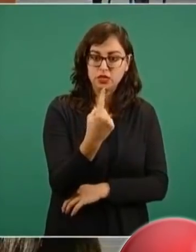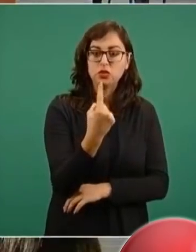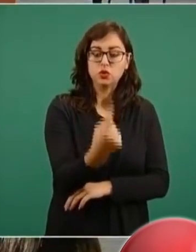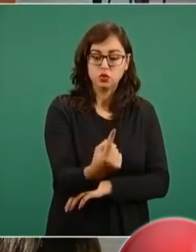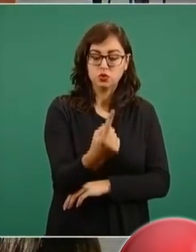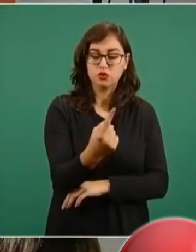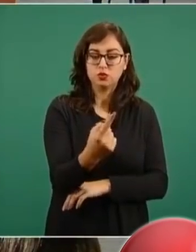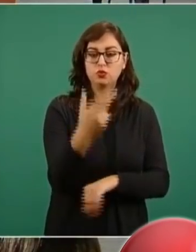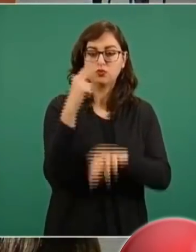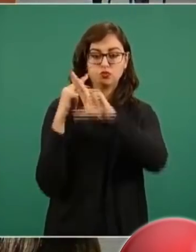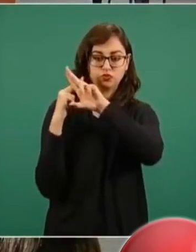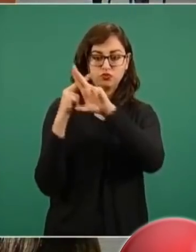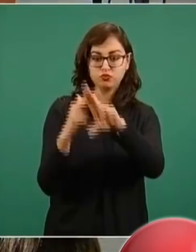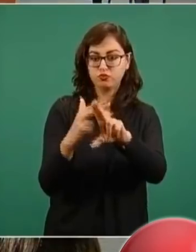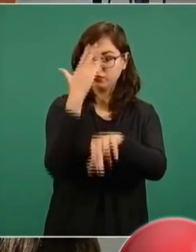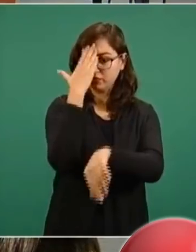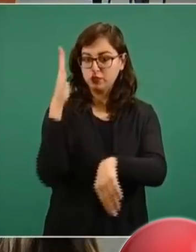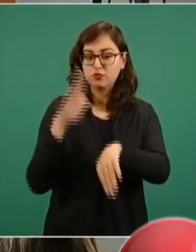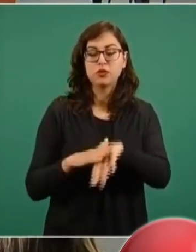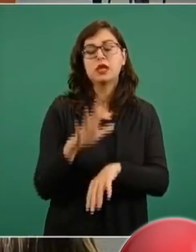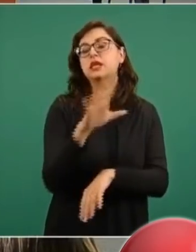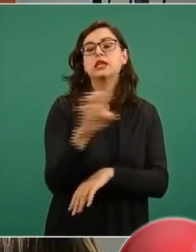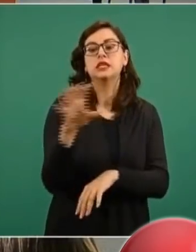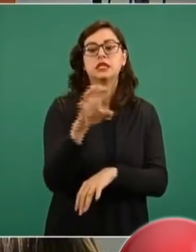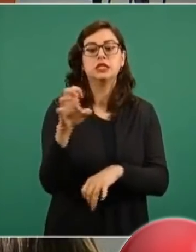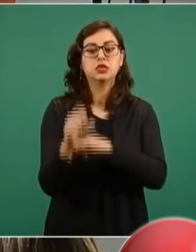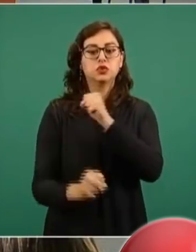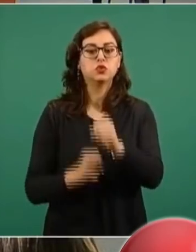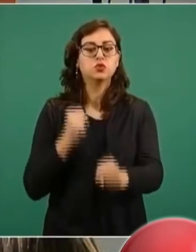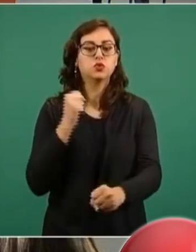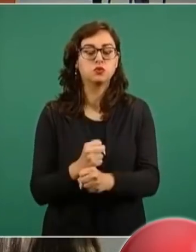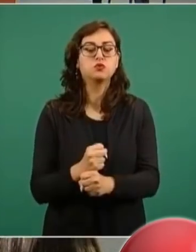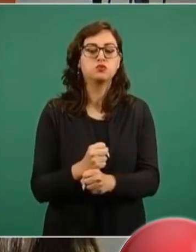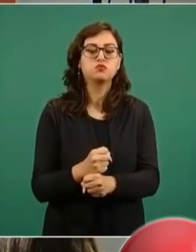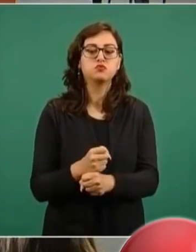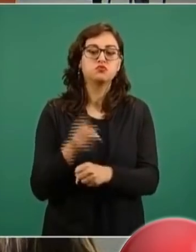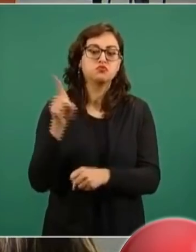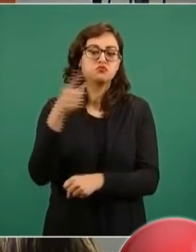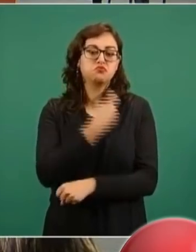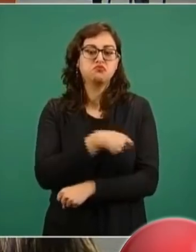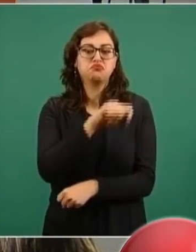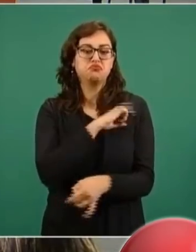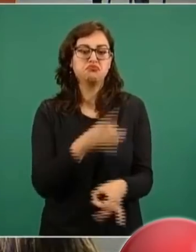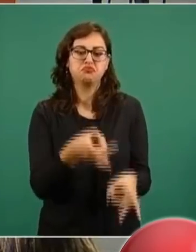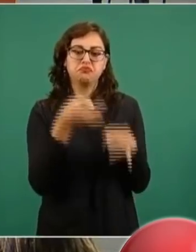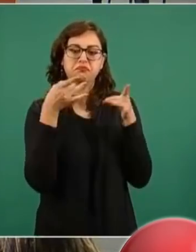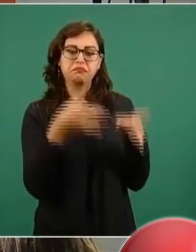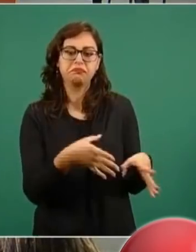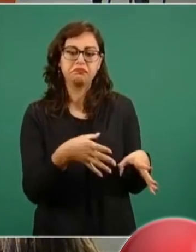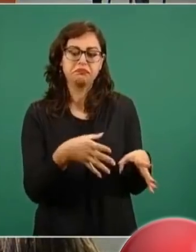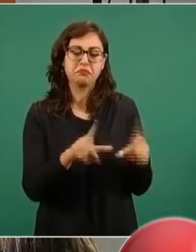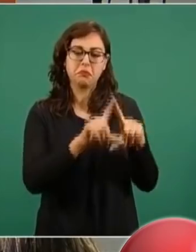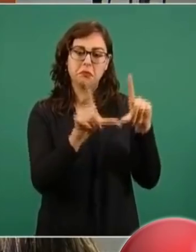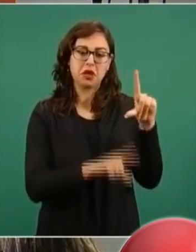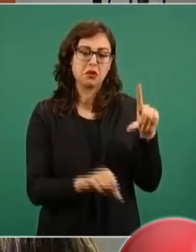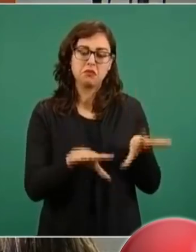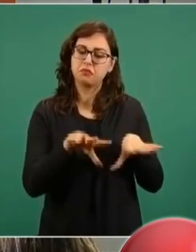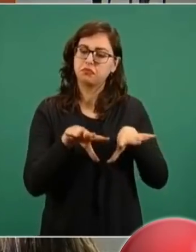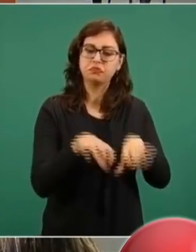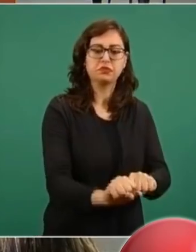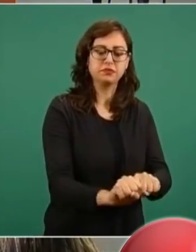se conmemorarán 500 años de la caída de Tenochtitlán. Asimismo, dentro de 3